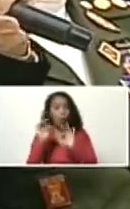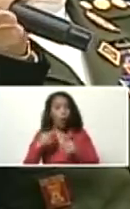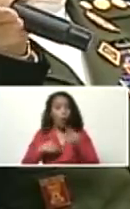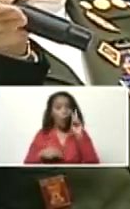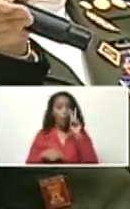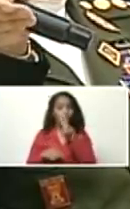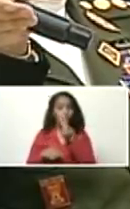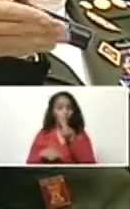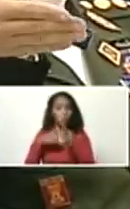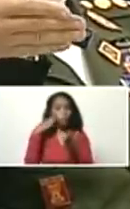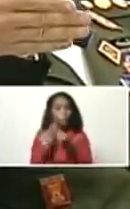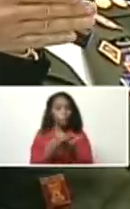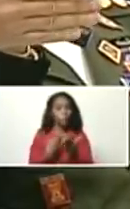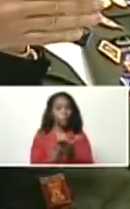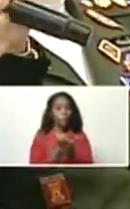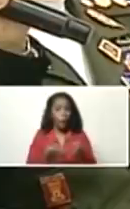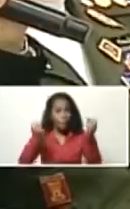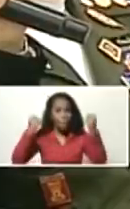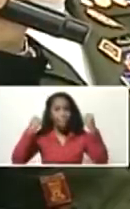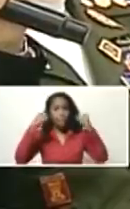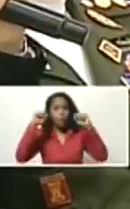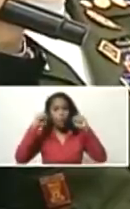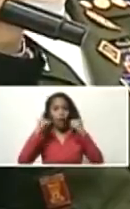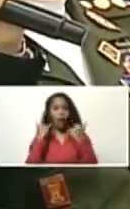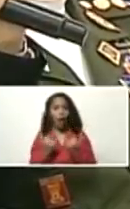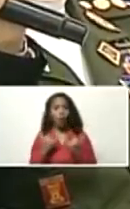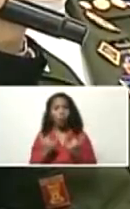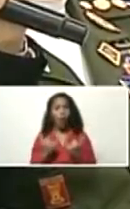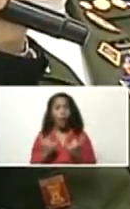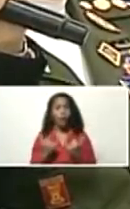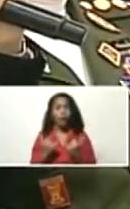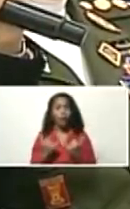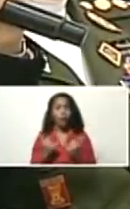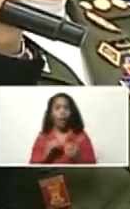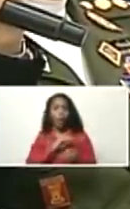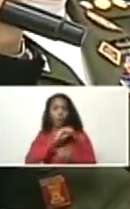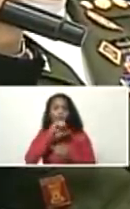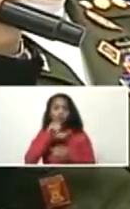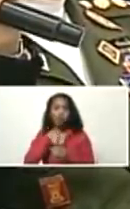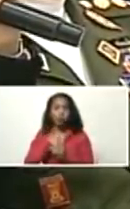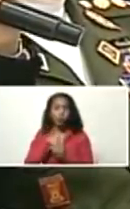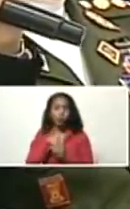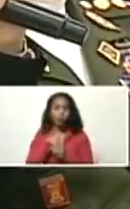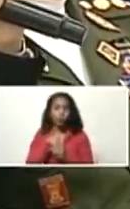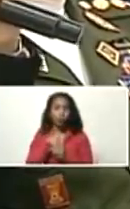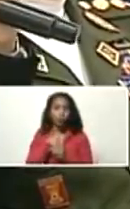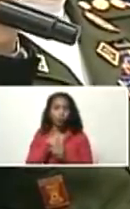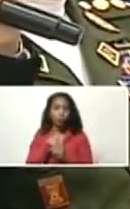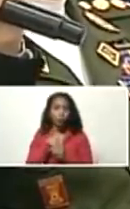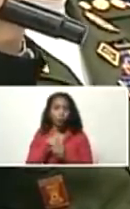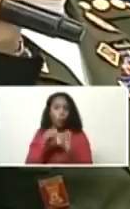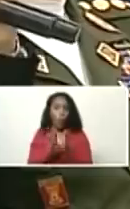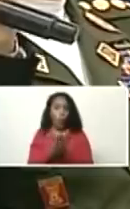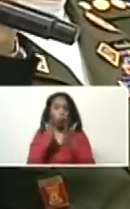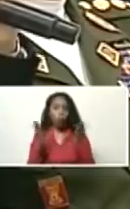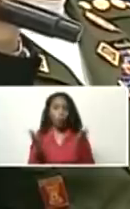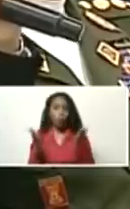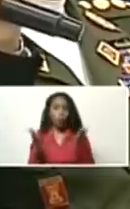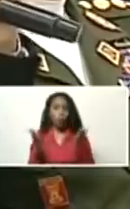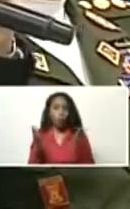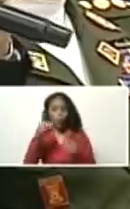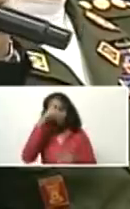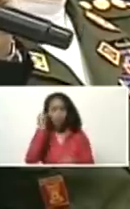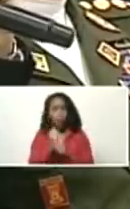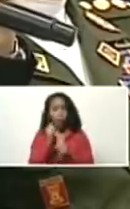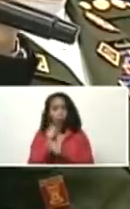visto en práctica recientemente, con la invasión por Cúcuta, el Cucutazo, la